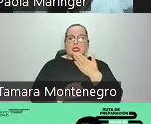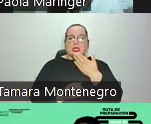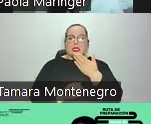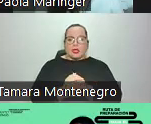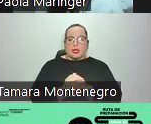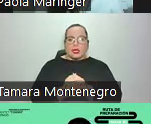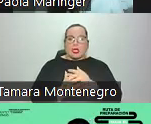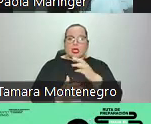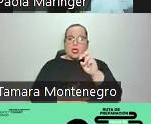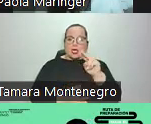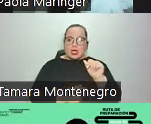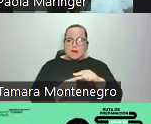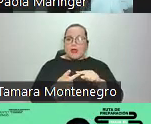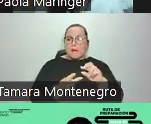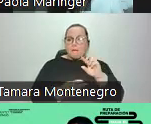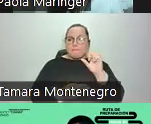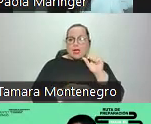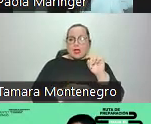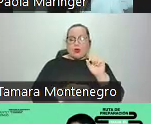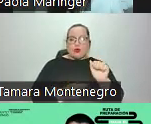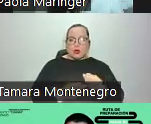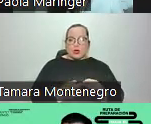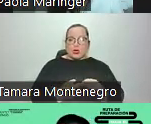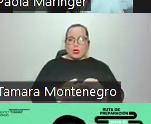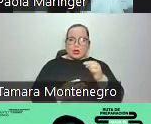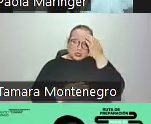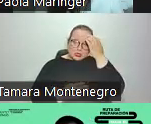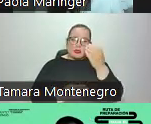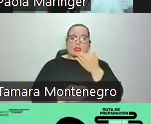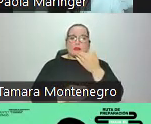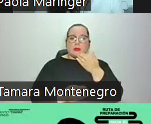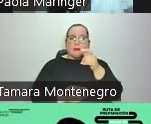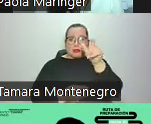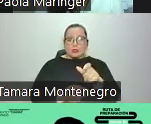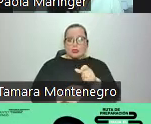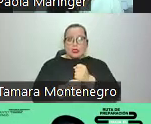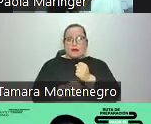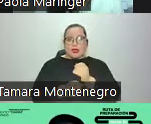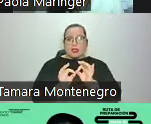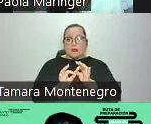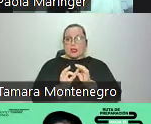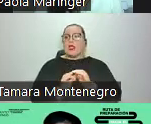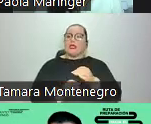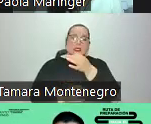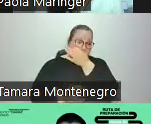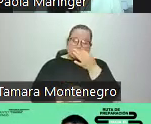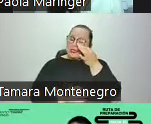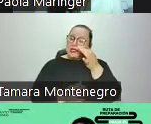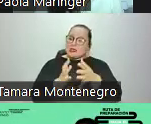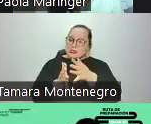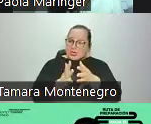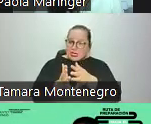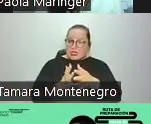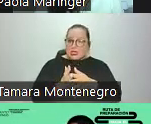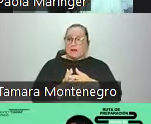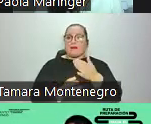principalmente a Eva, a Paola, también a alguien que hizo una excelente labor en el lenguaje interpretativo, como lo es Tamara Montenegro, a